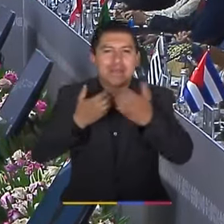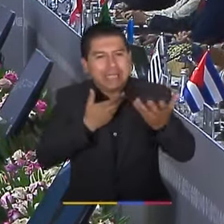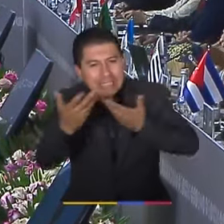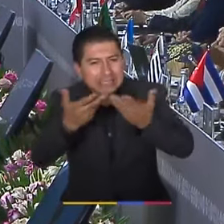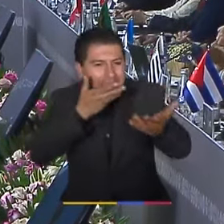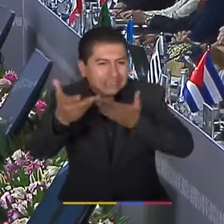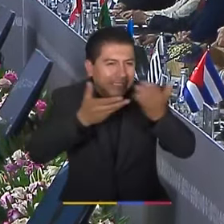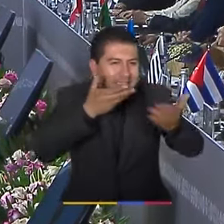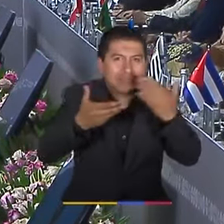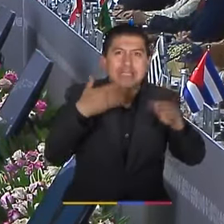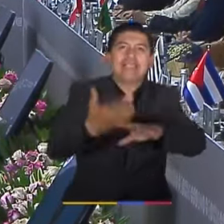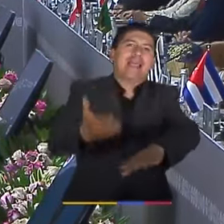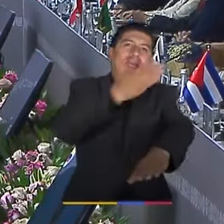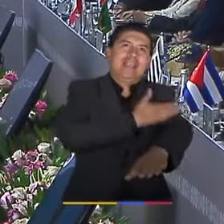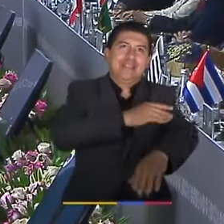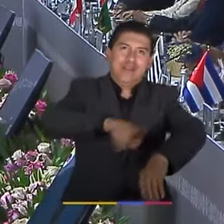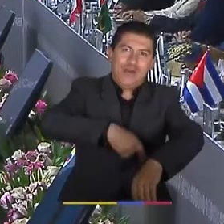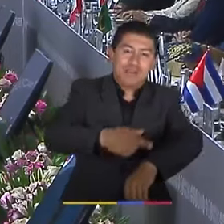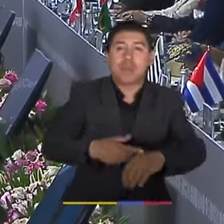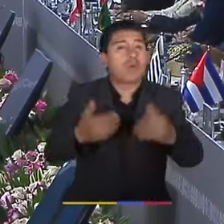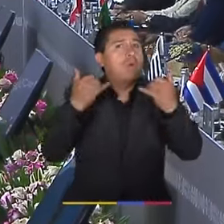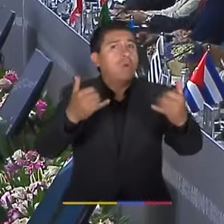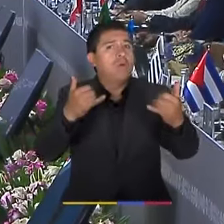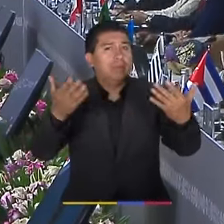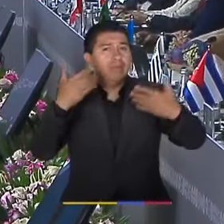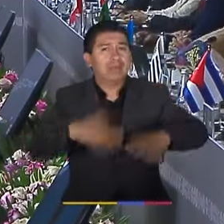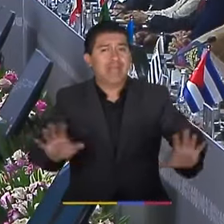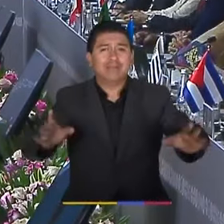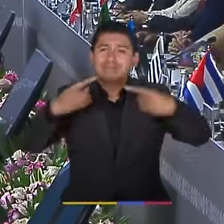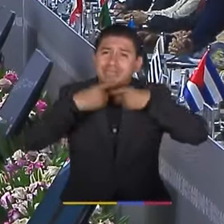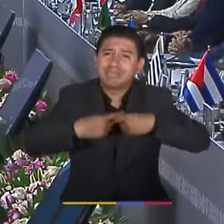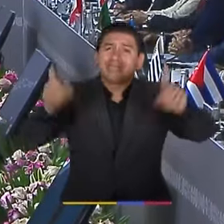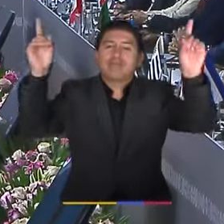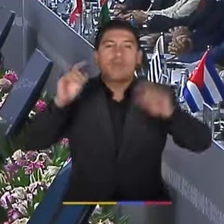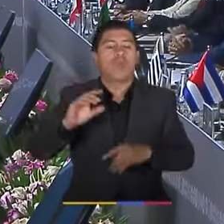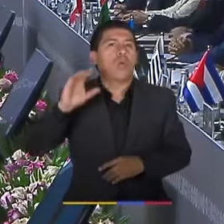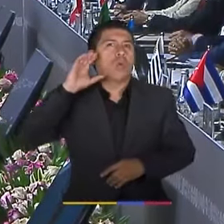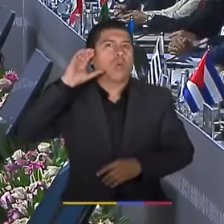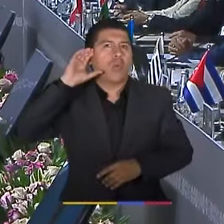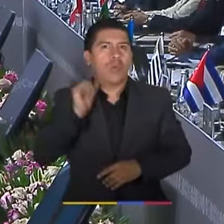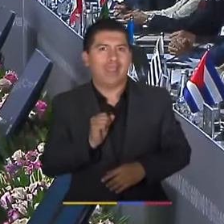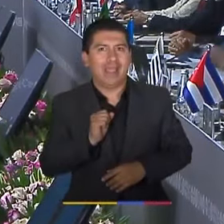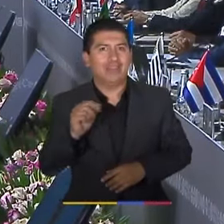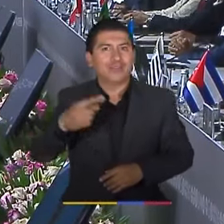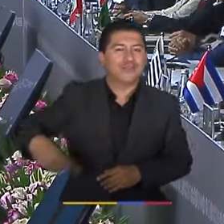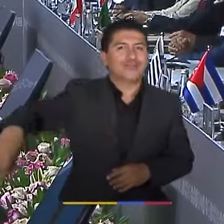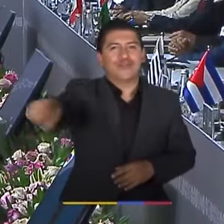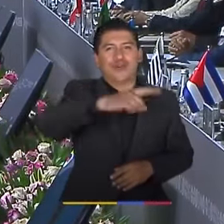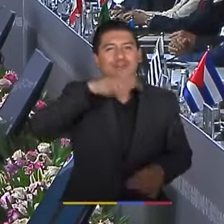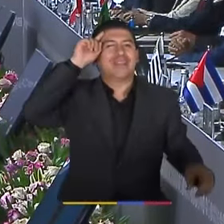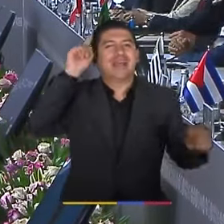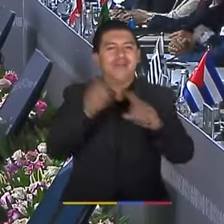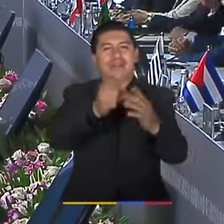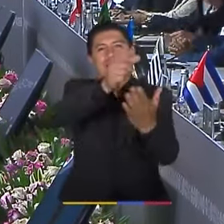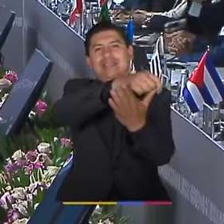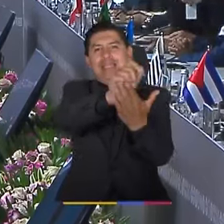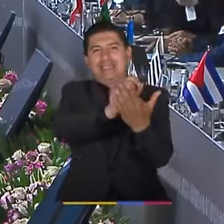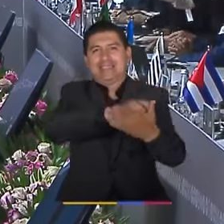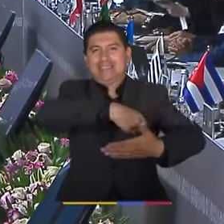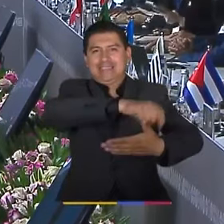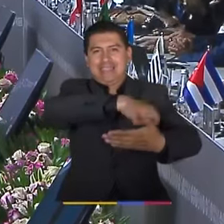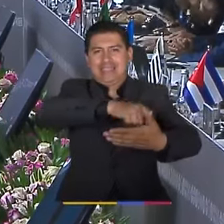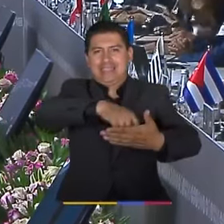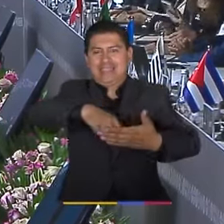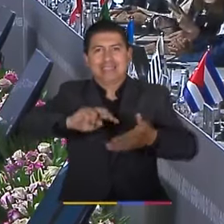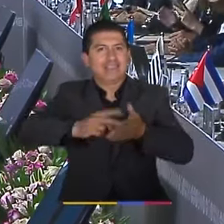Ecuador. Fruto de lo cual hoy contamos con la Declaración de Cuenca de Países Integrantes de la Comunidad Iberoamericana, que